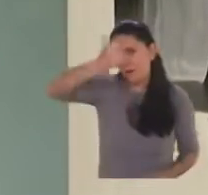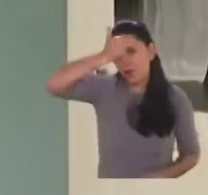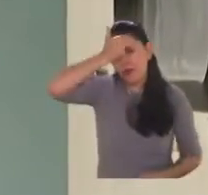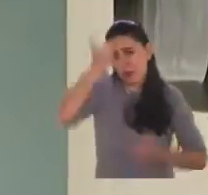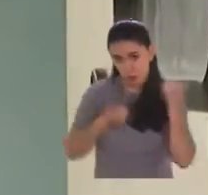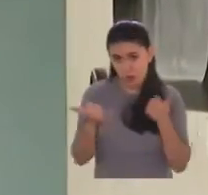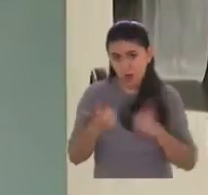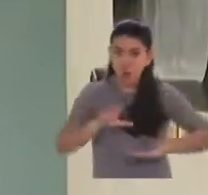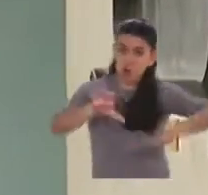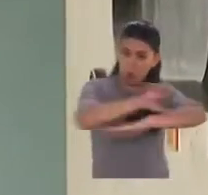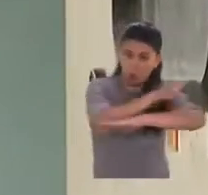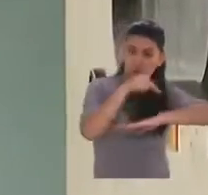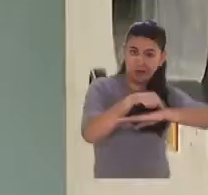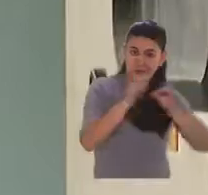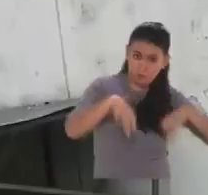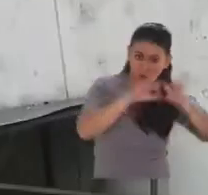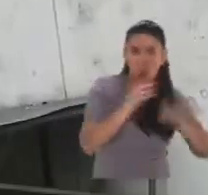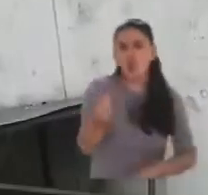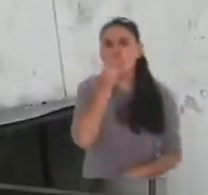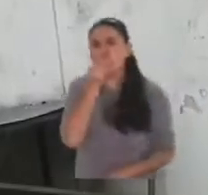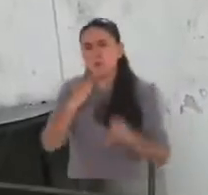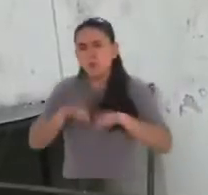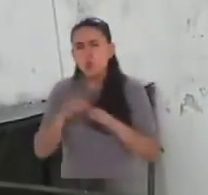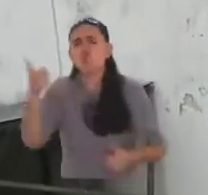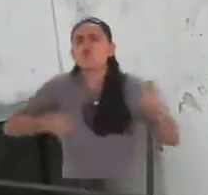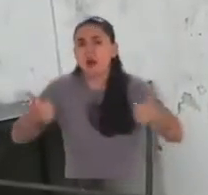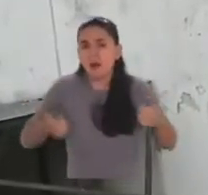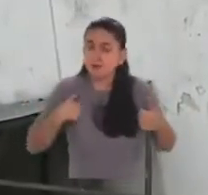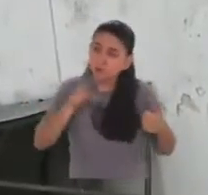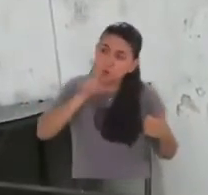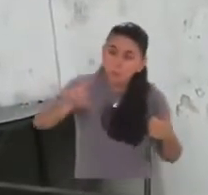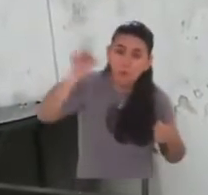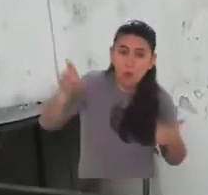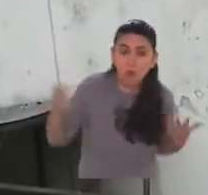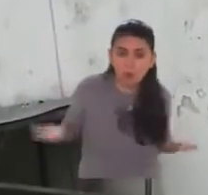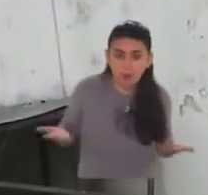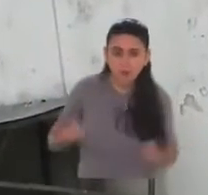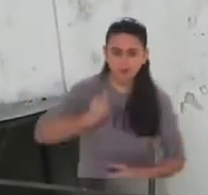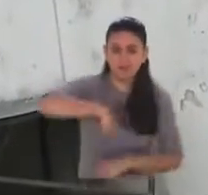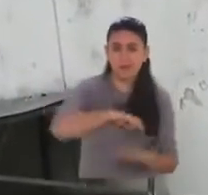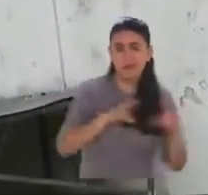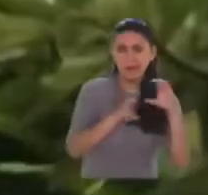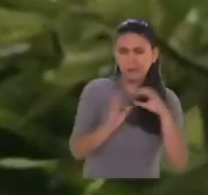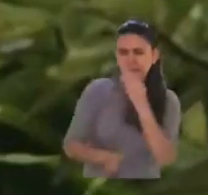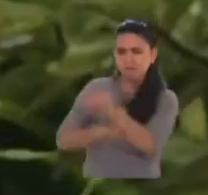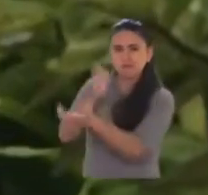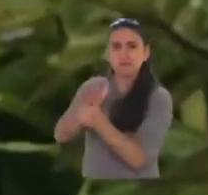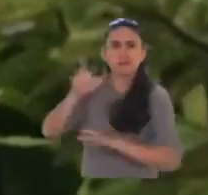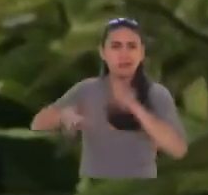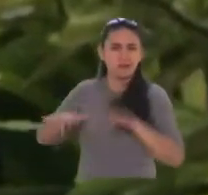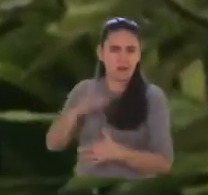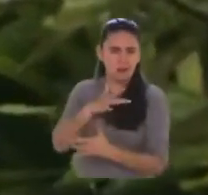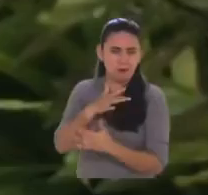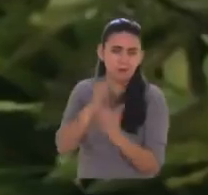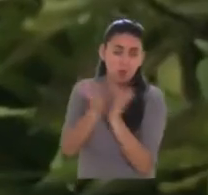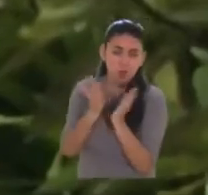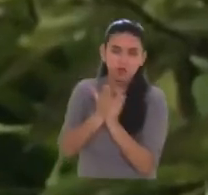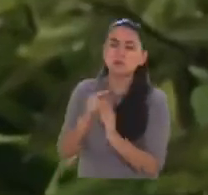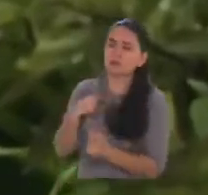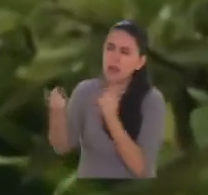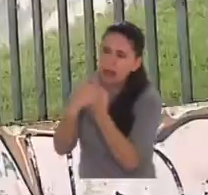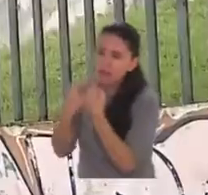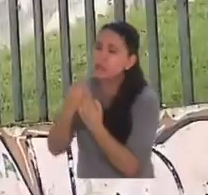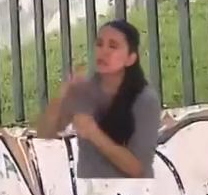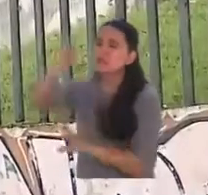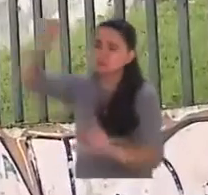¿Tener computadores o comer? En Noticias RCN buscamos a la Secretaría de Educación de Medellín. Nos remitieron a la Secretaría